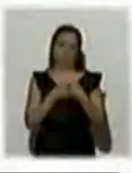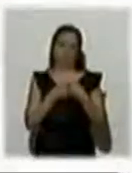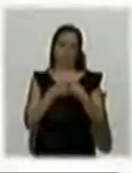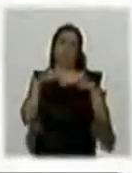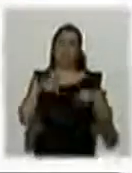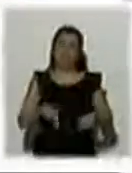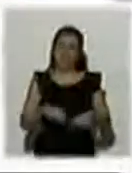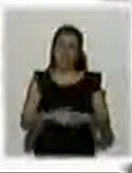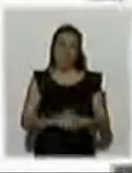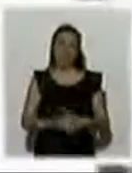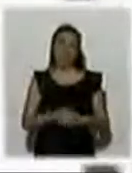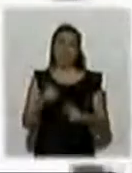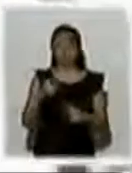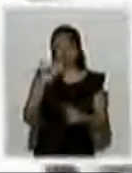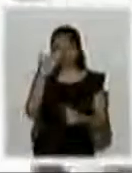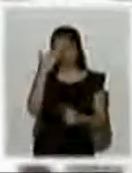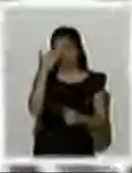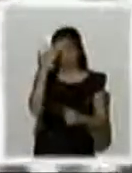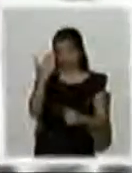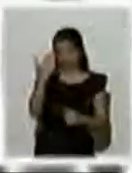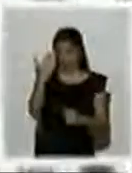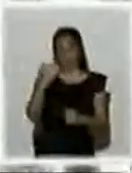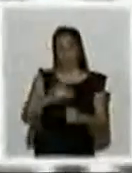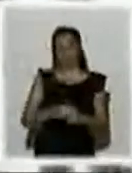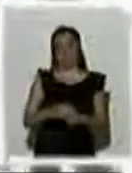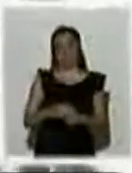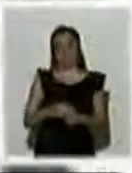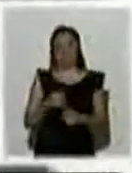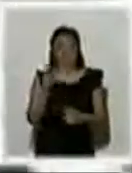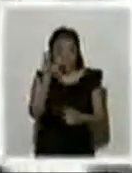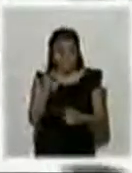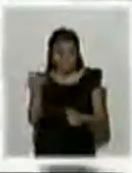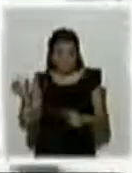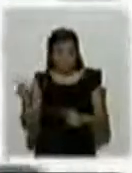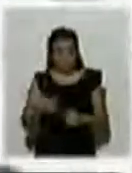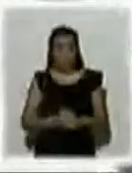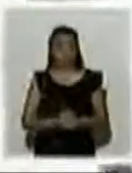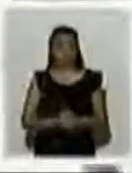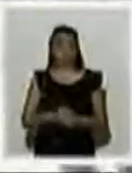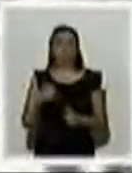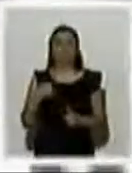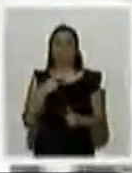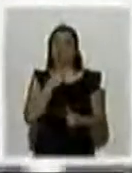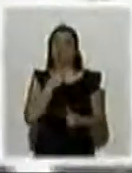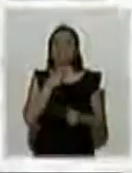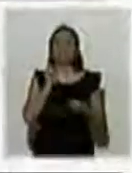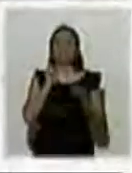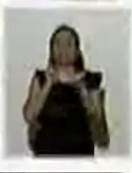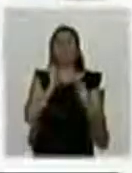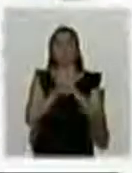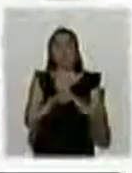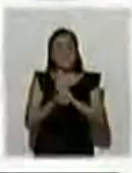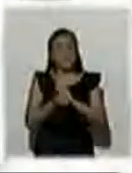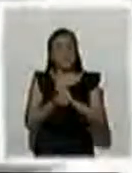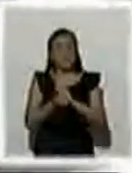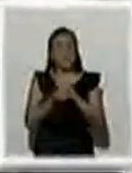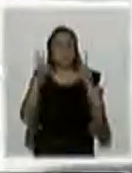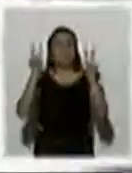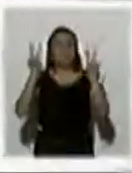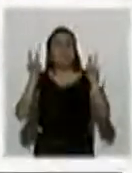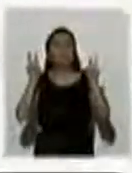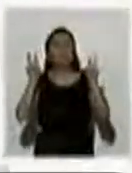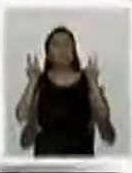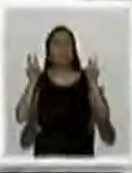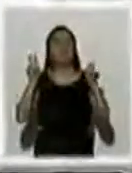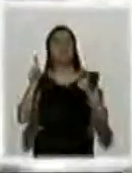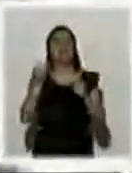Cívico en los últimos días presentó un proyecto mediante el cual se modifica la Ley de Convenciones Colectivas de Trabajo y cuando se trate de